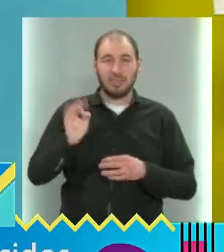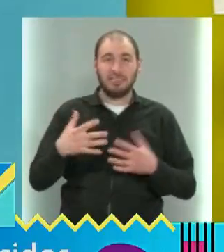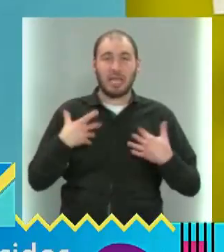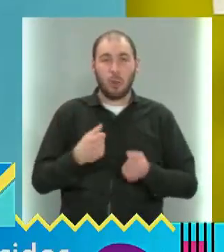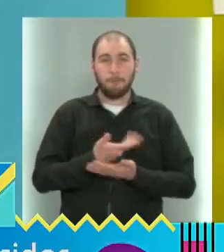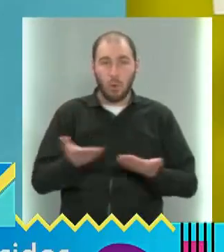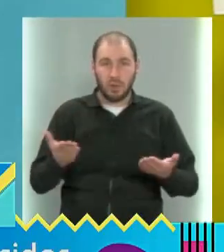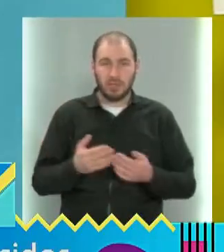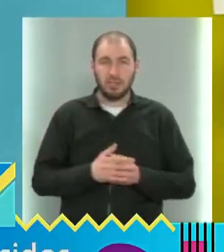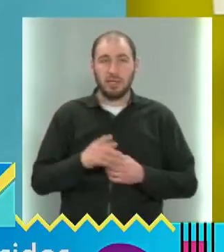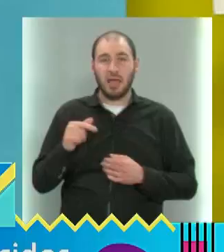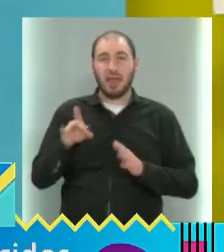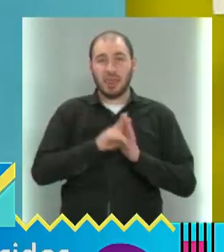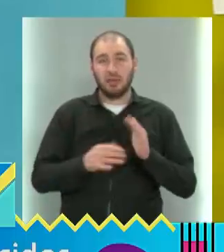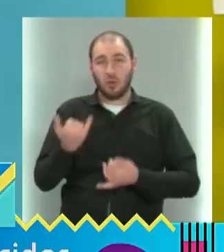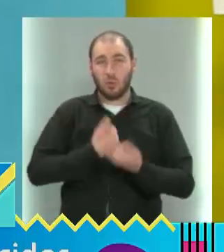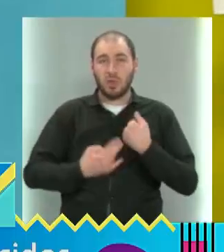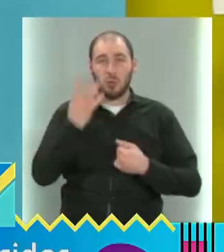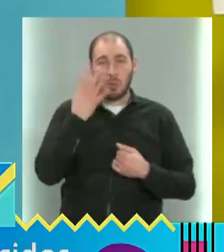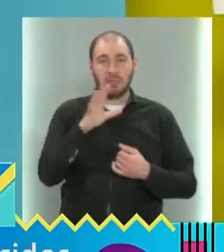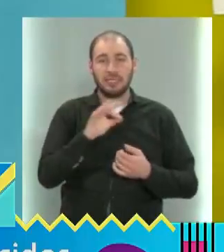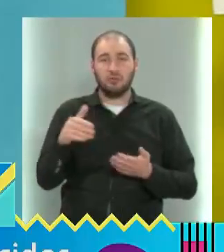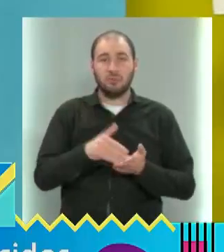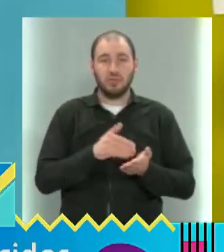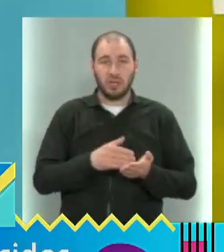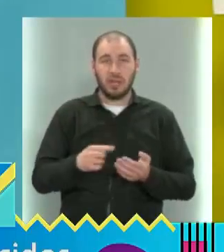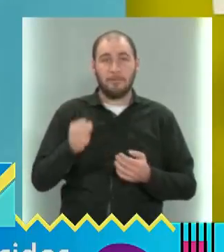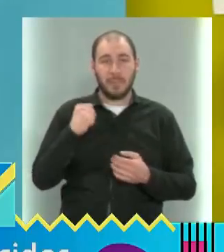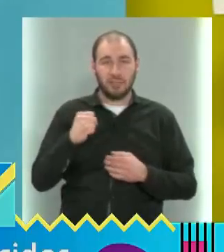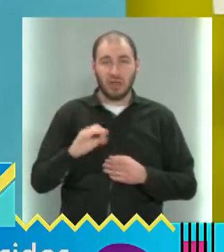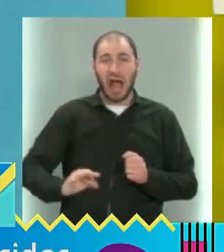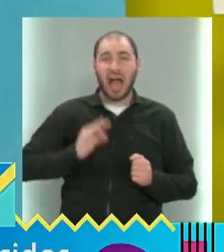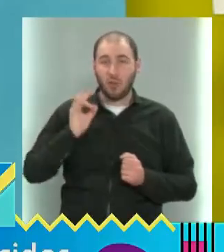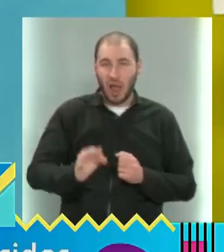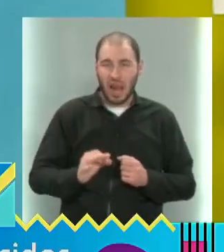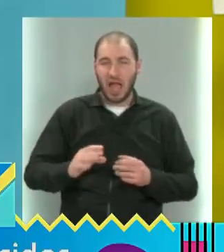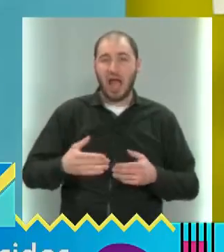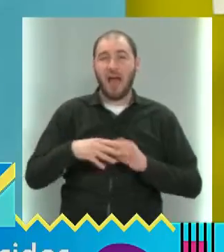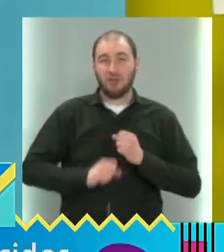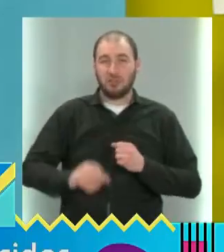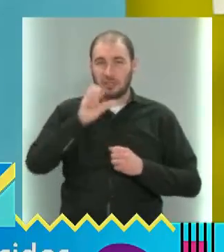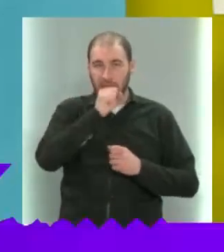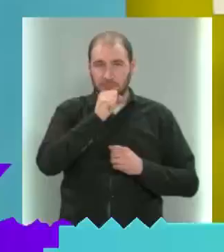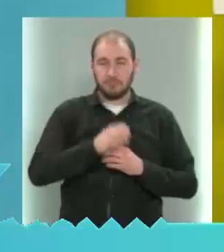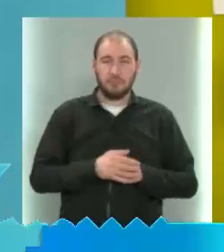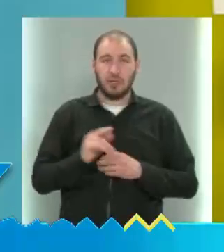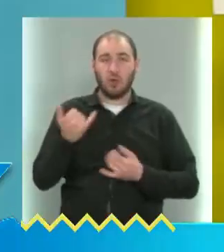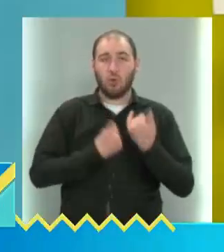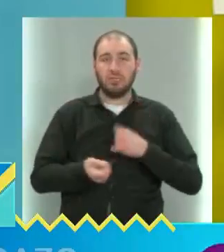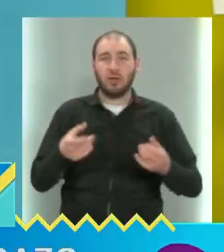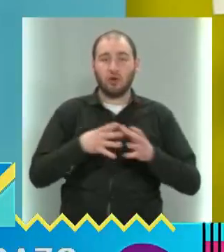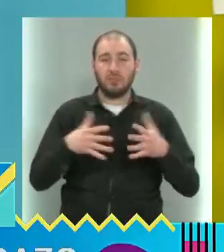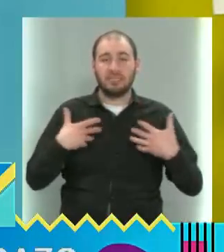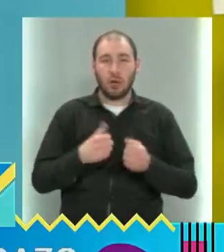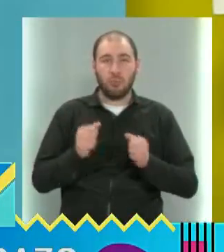salud pública, que ha arrojado algunos datos. 4.500 millones de pesos anuales mueve el aborto clandestino y que habla de un sistema de